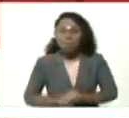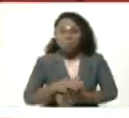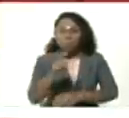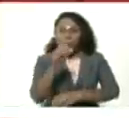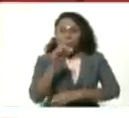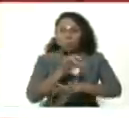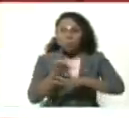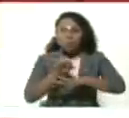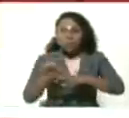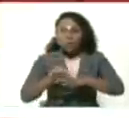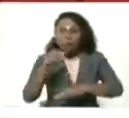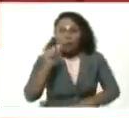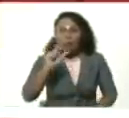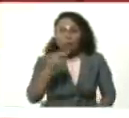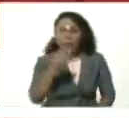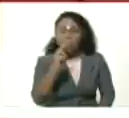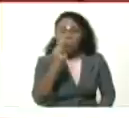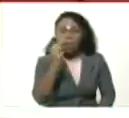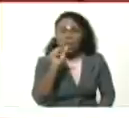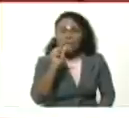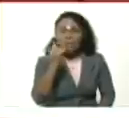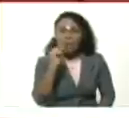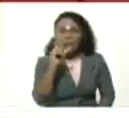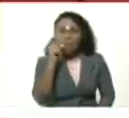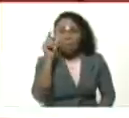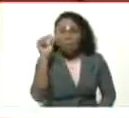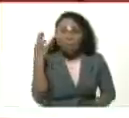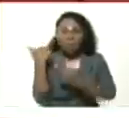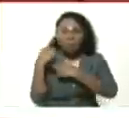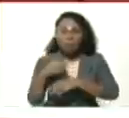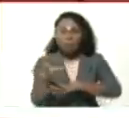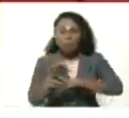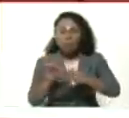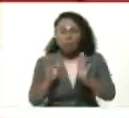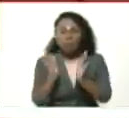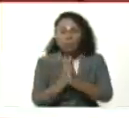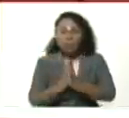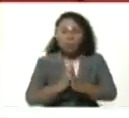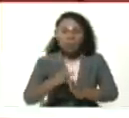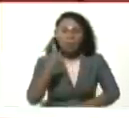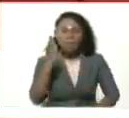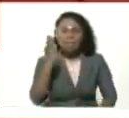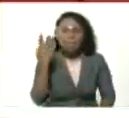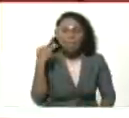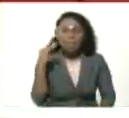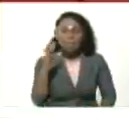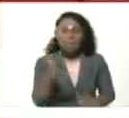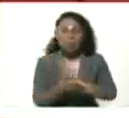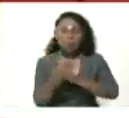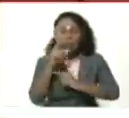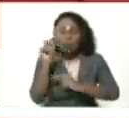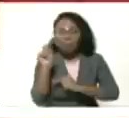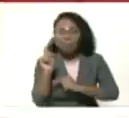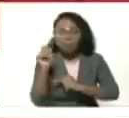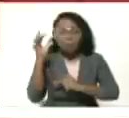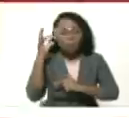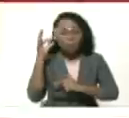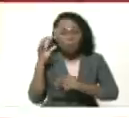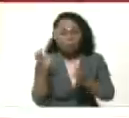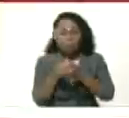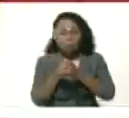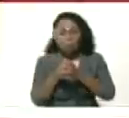Municipio Aguasay, José Galindo. Municipio Santa Bárbara, para la Alianza, Carmen Tillero, del partido